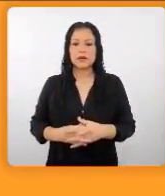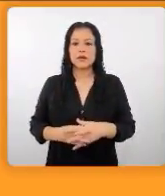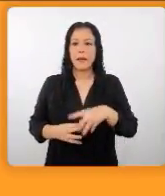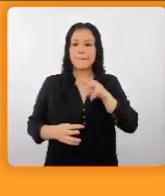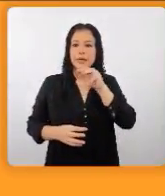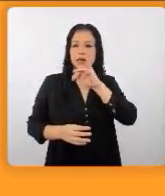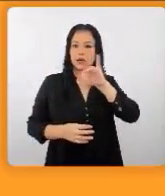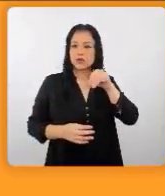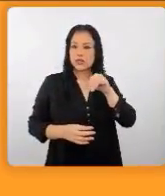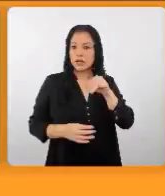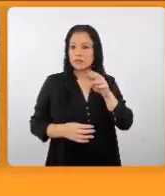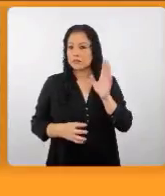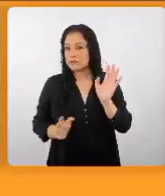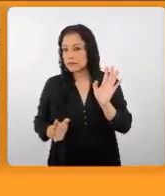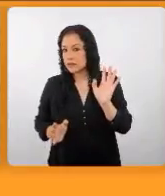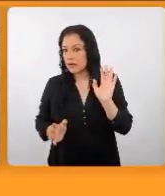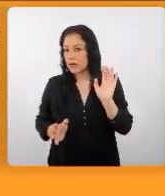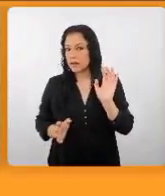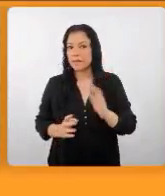María José.